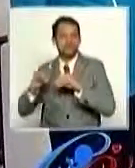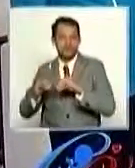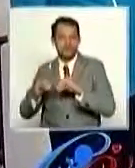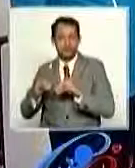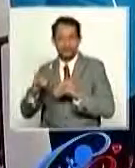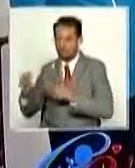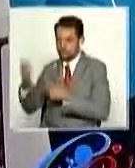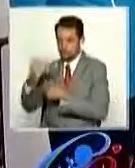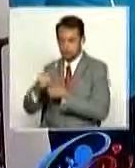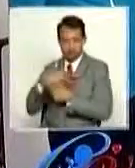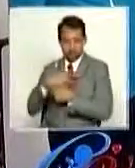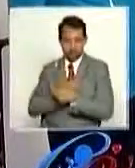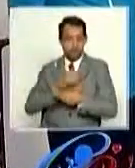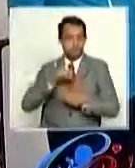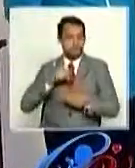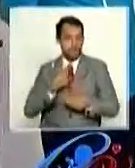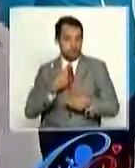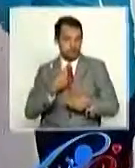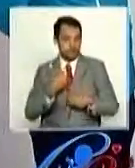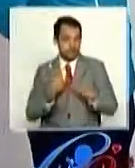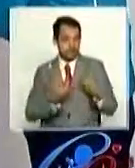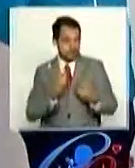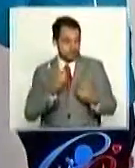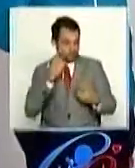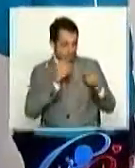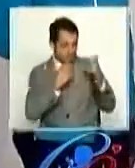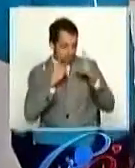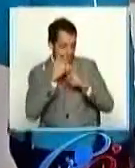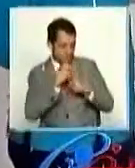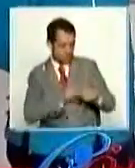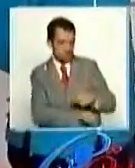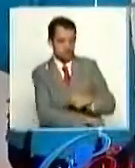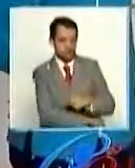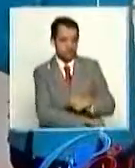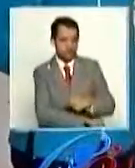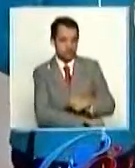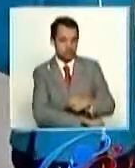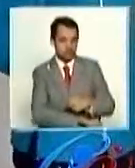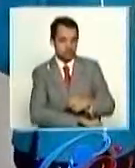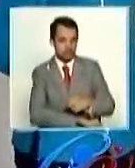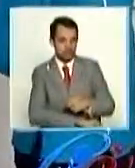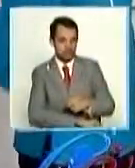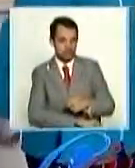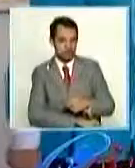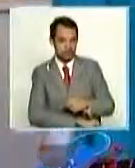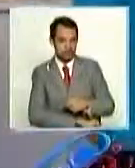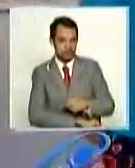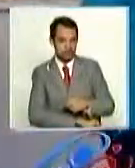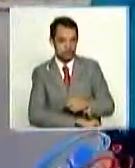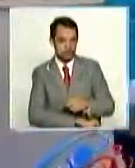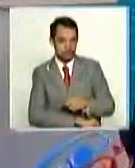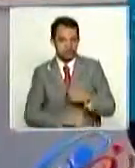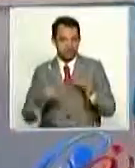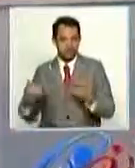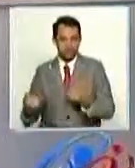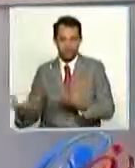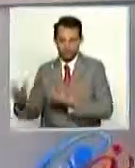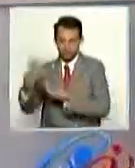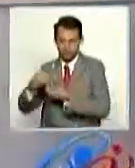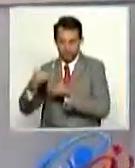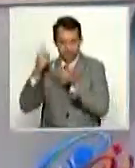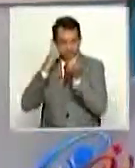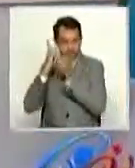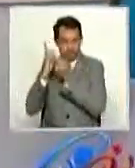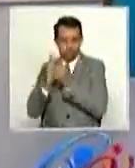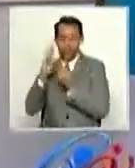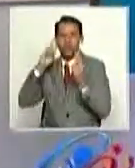como decía el doctor, es el primer filtro. El doctor Efraín, yo lo atendemos, no conocemos